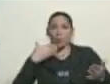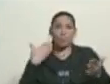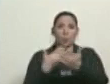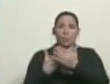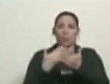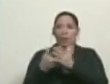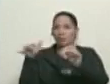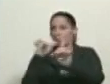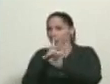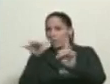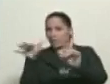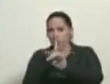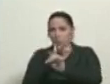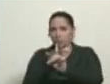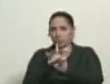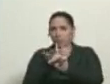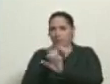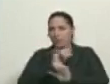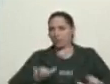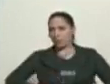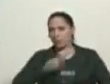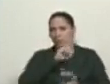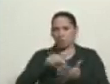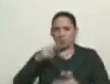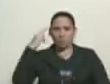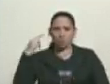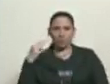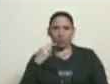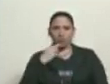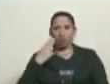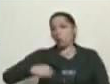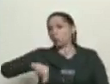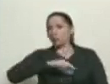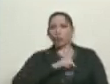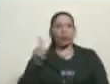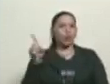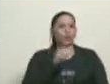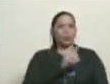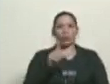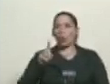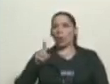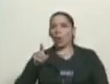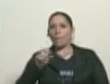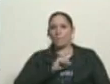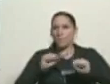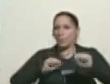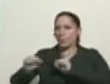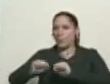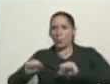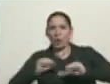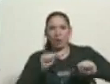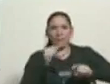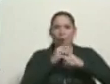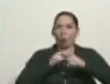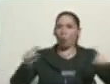engañosas a la Fuerza Armada Nacional Bolivariana, que a nosotros no nos mueve otra cosa sino el amor a la patria,